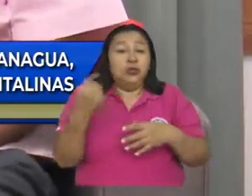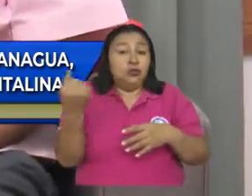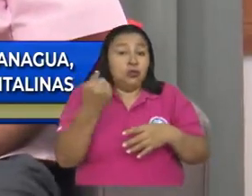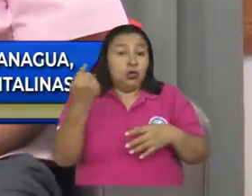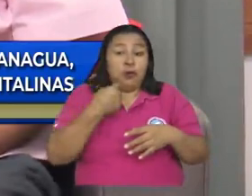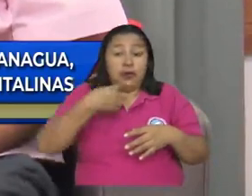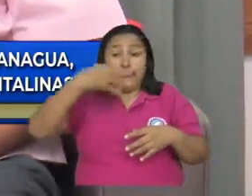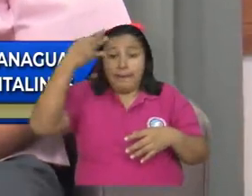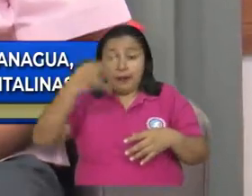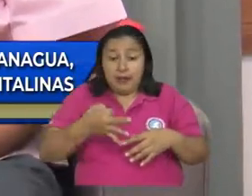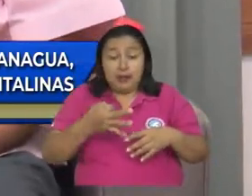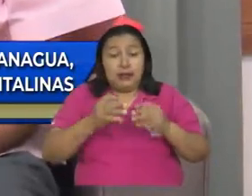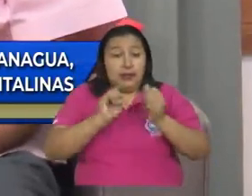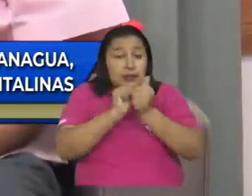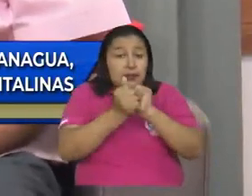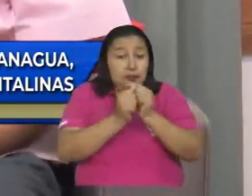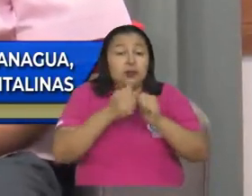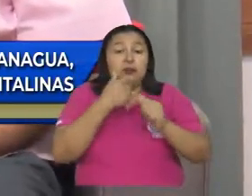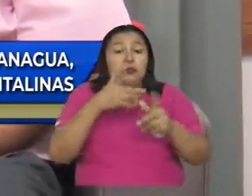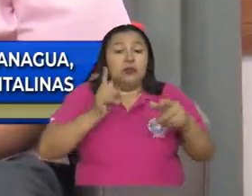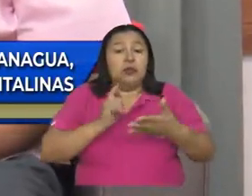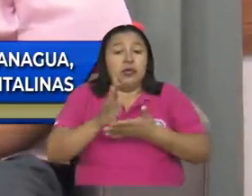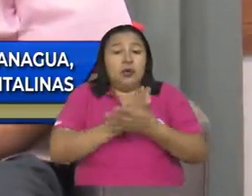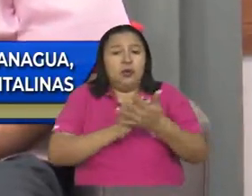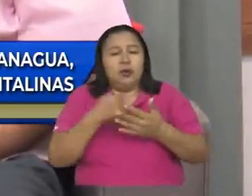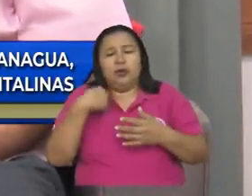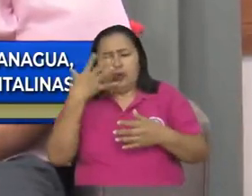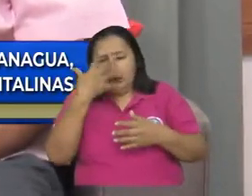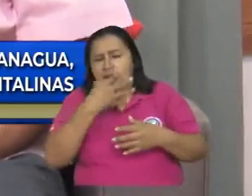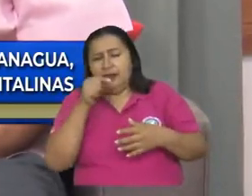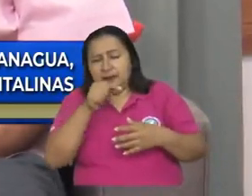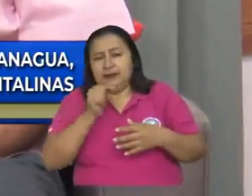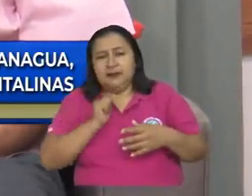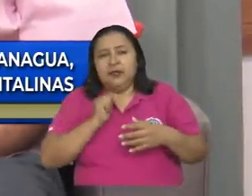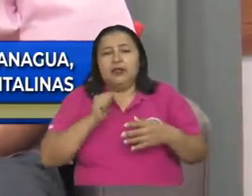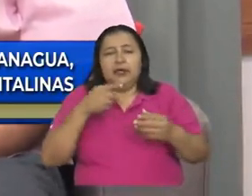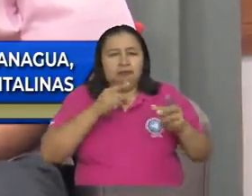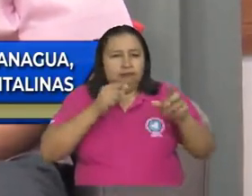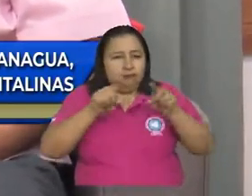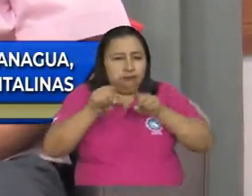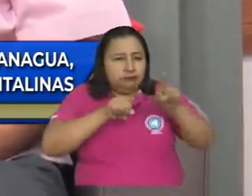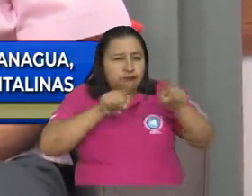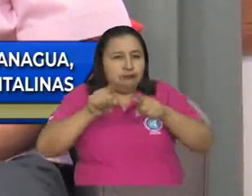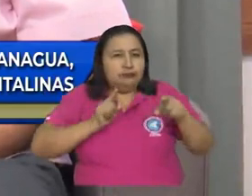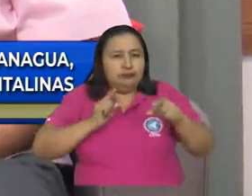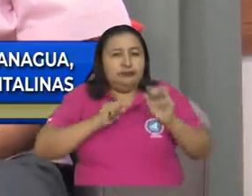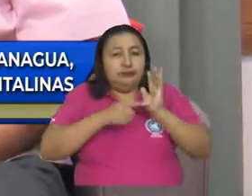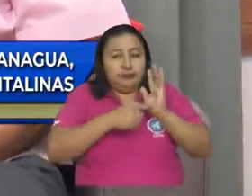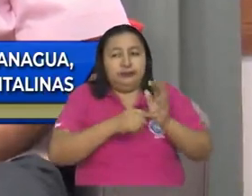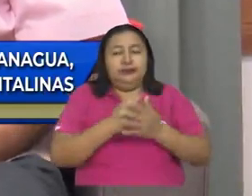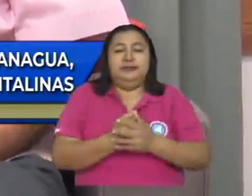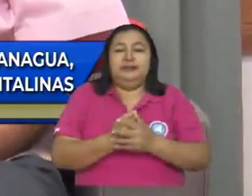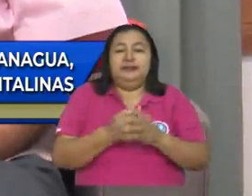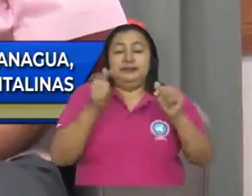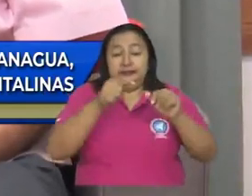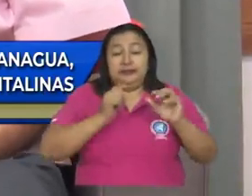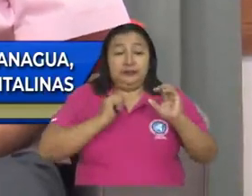calidad del deporte mismo, sino por algunos atractivos que la competencia presenta, ¿no? En